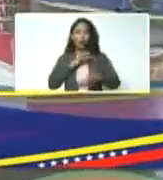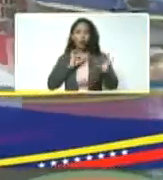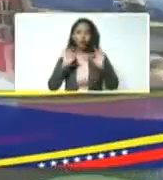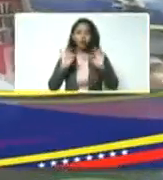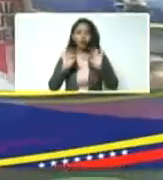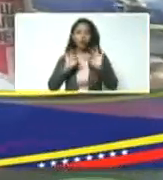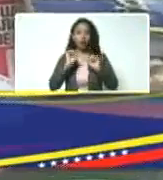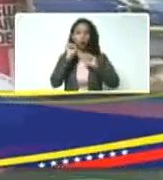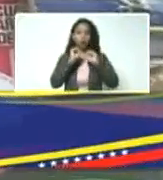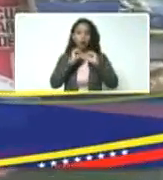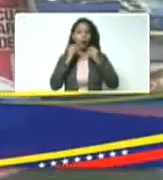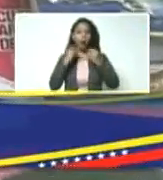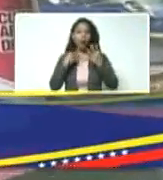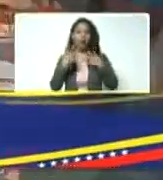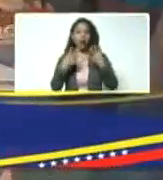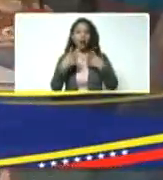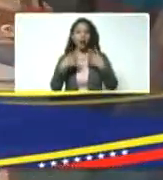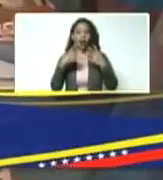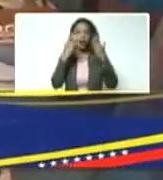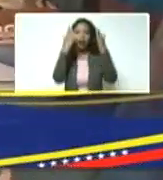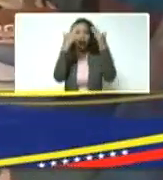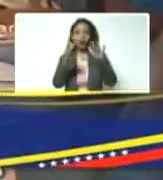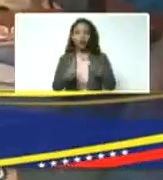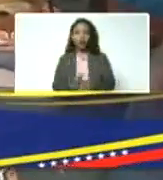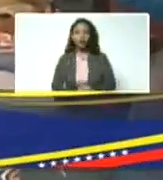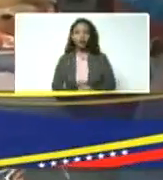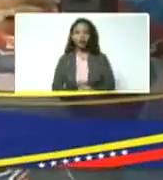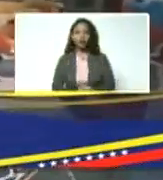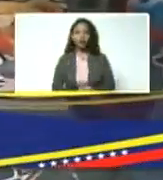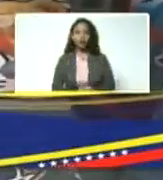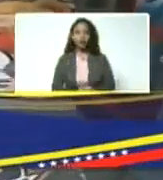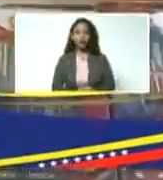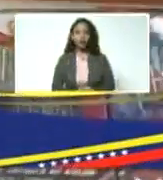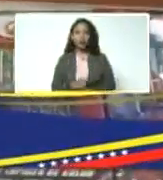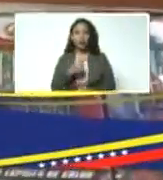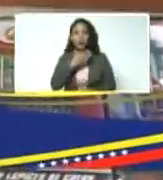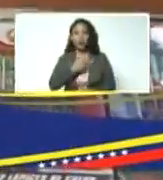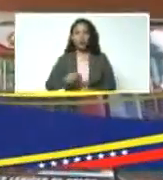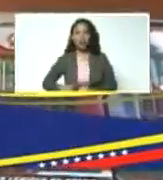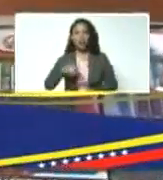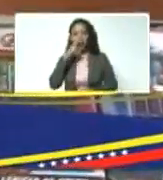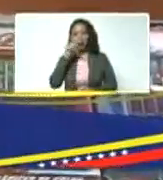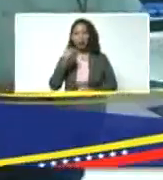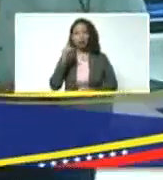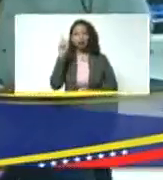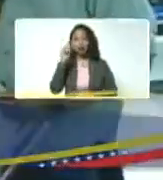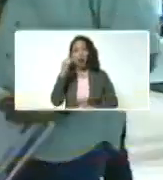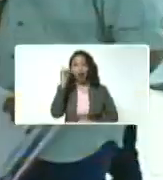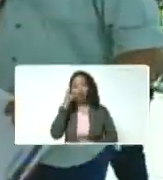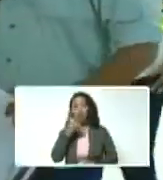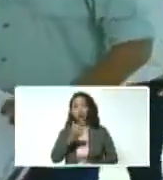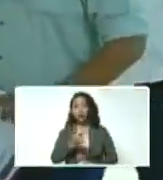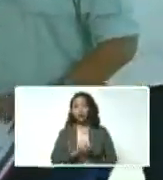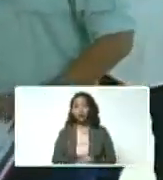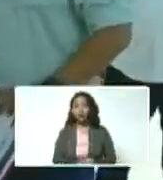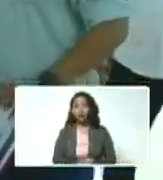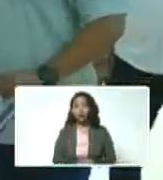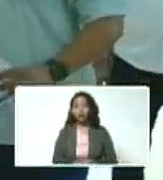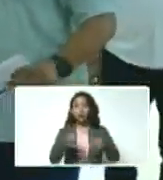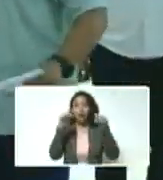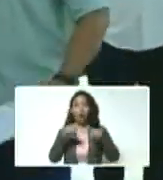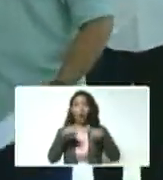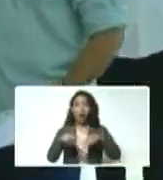los motores para las ferias navideñas. Bueno, presidente Nicolás Maduro, cabe también destacar que hoy